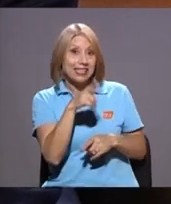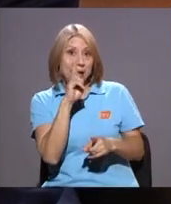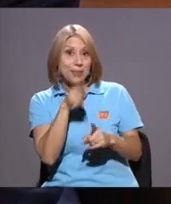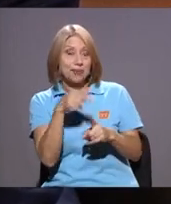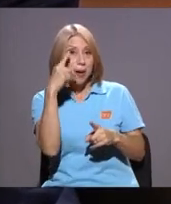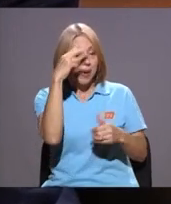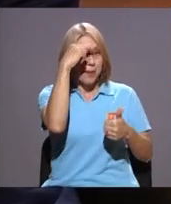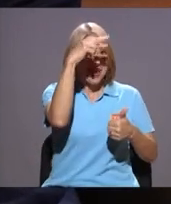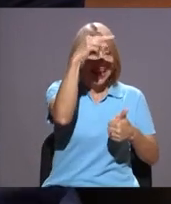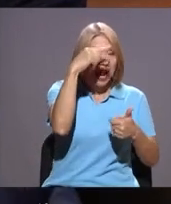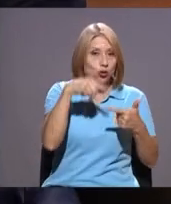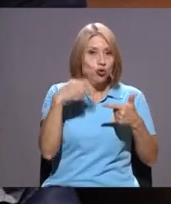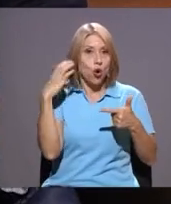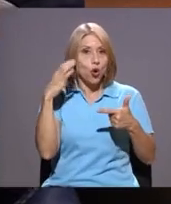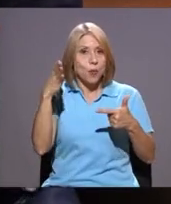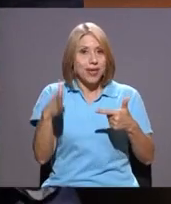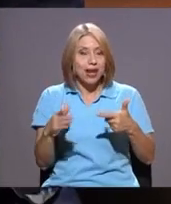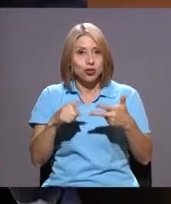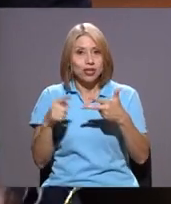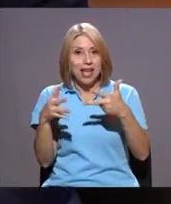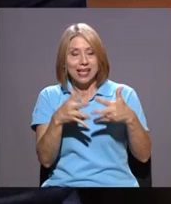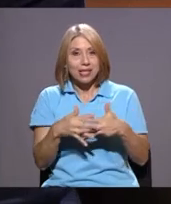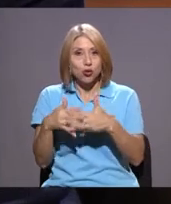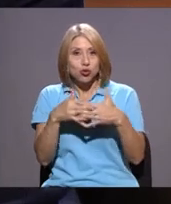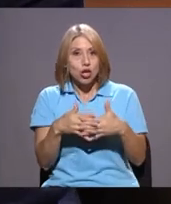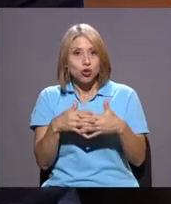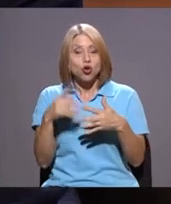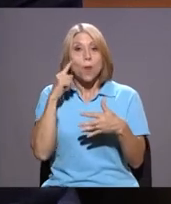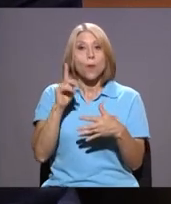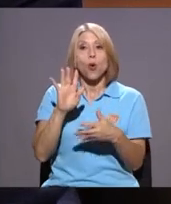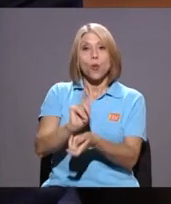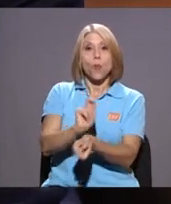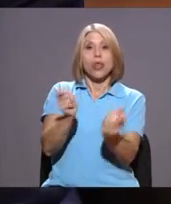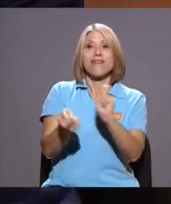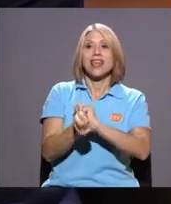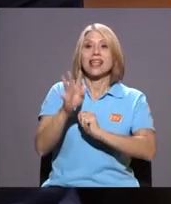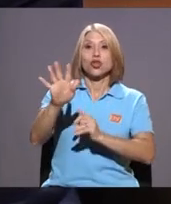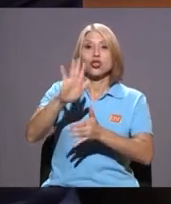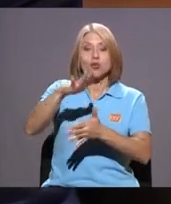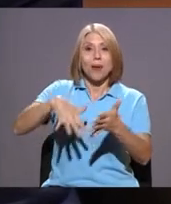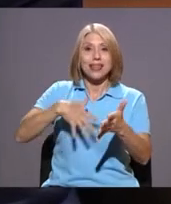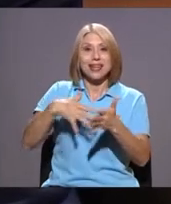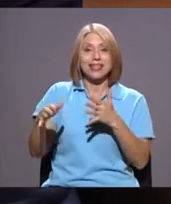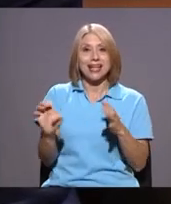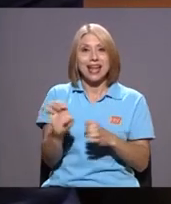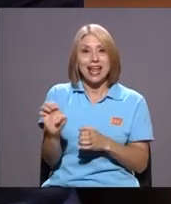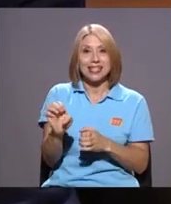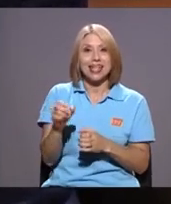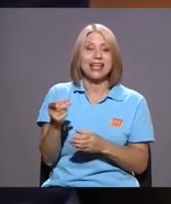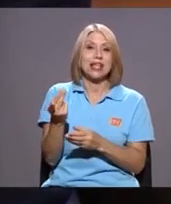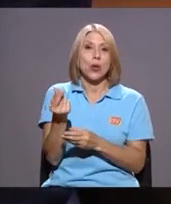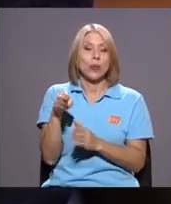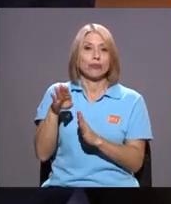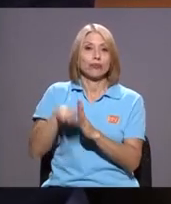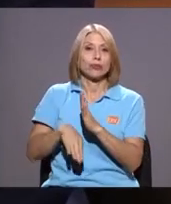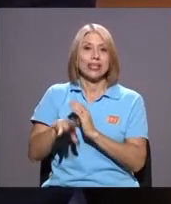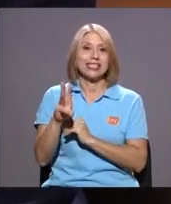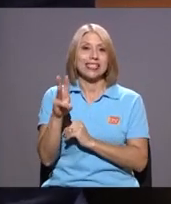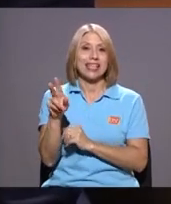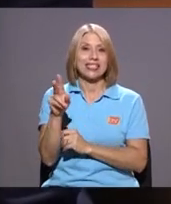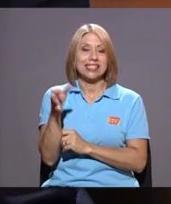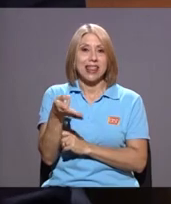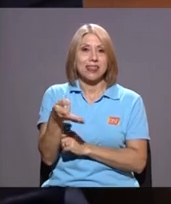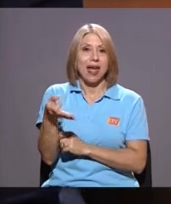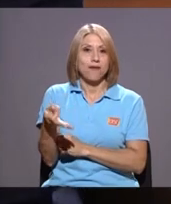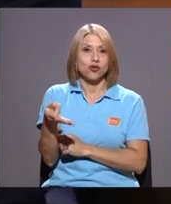y a los eeuu por modificaciones de su matriz energética les cuesta 6 centavos entonces claro nosotros